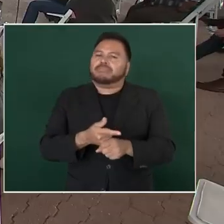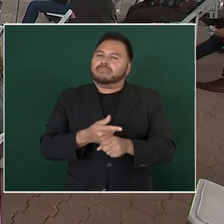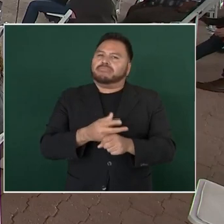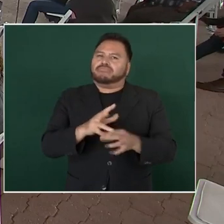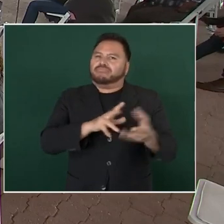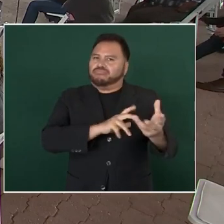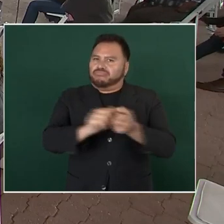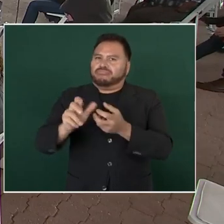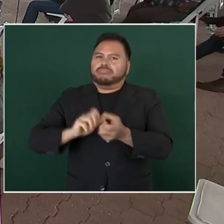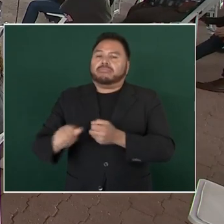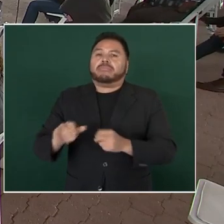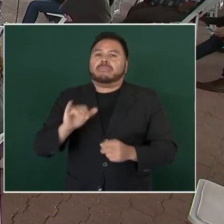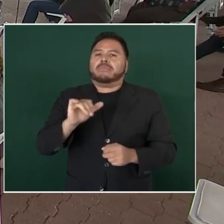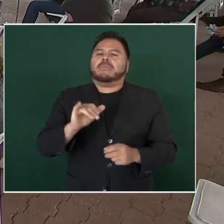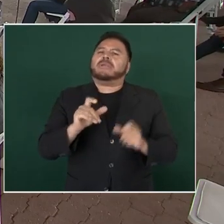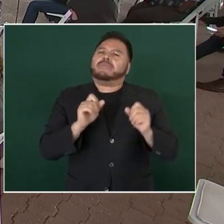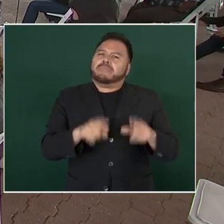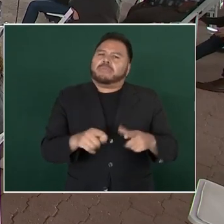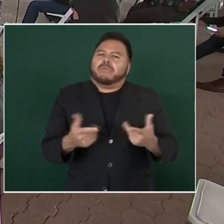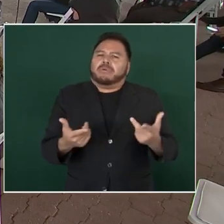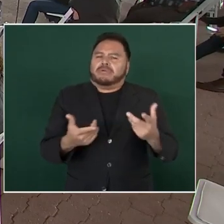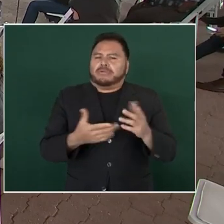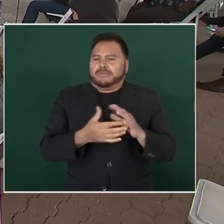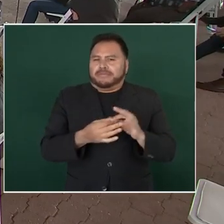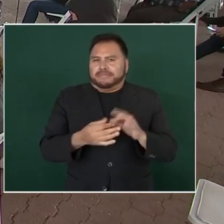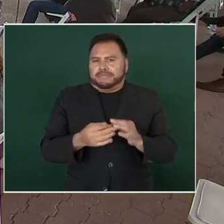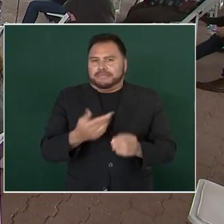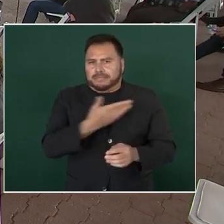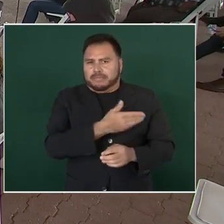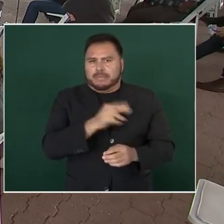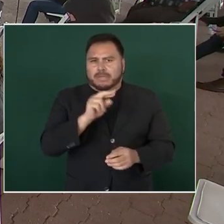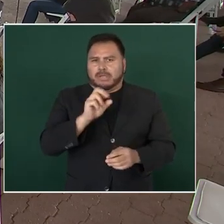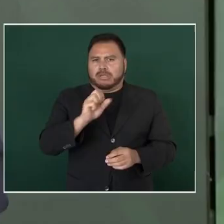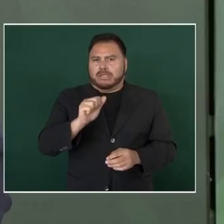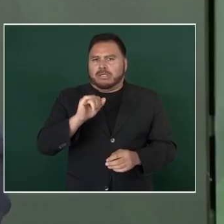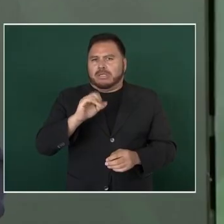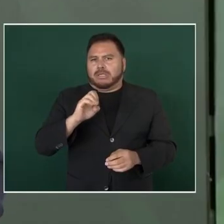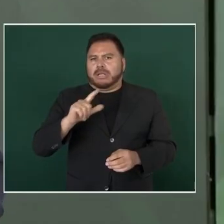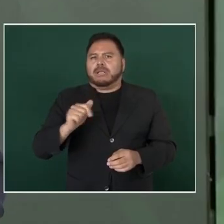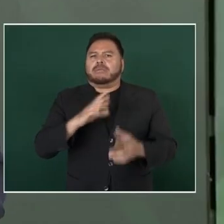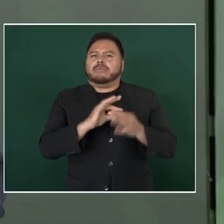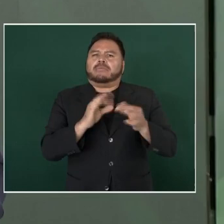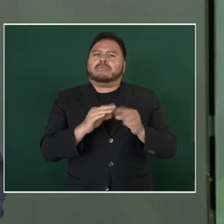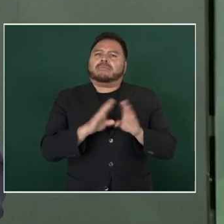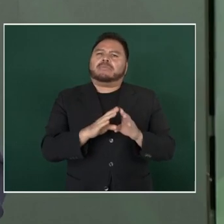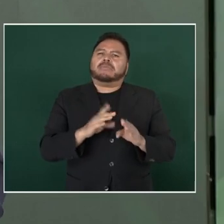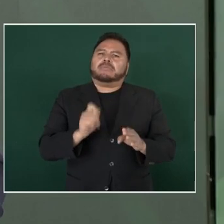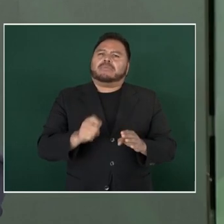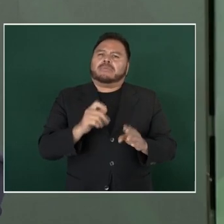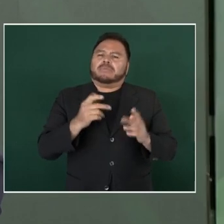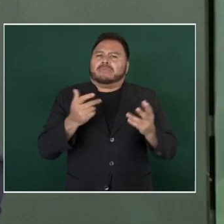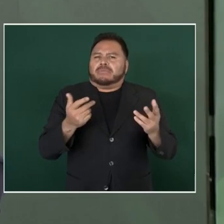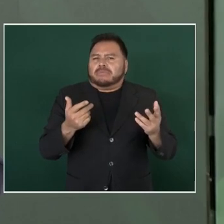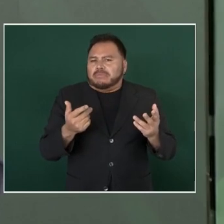caso, y que Rosa Isela nos explique sobre la regularización de los